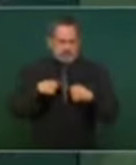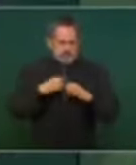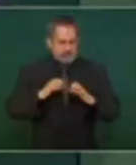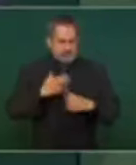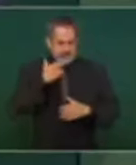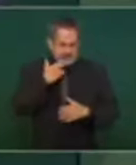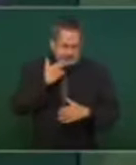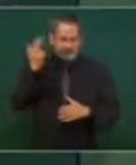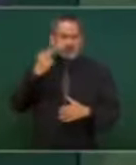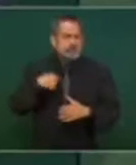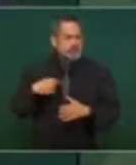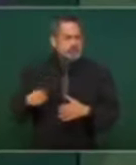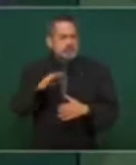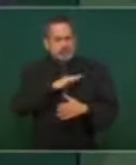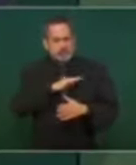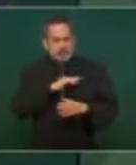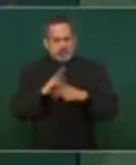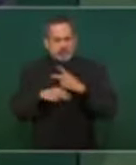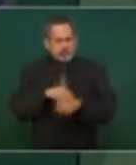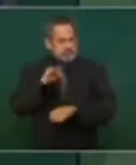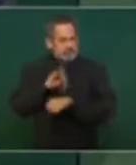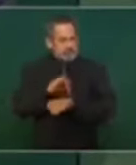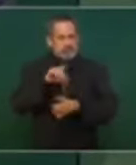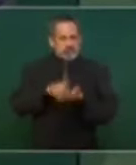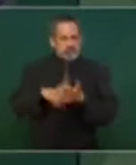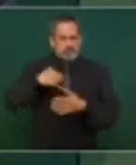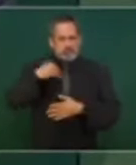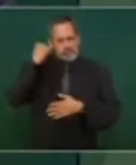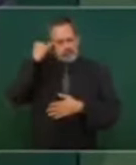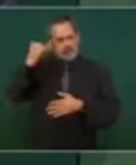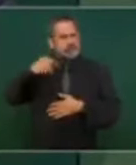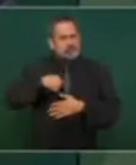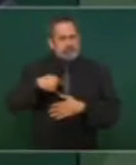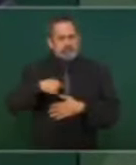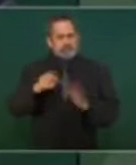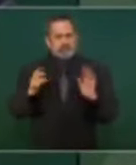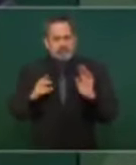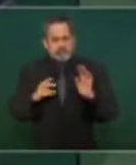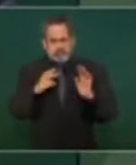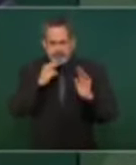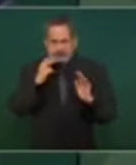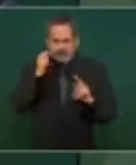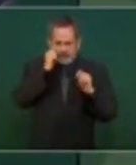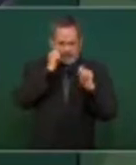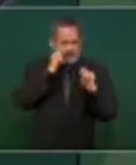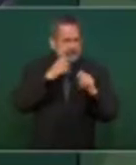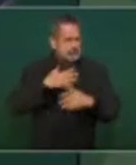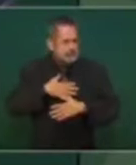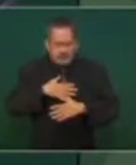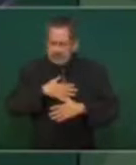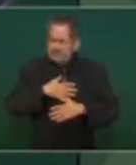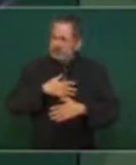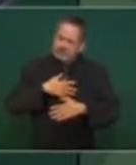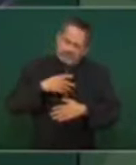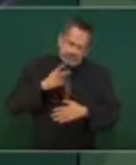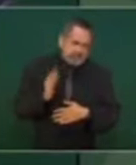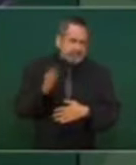pero sí, por defender sus ideales, sí puede poner en riesgo su vida.